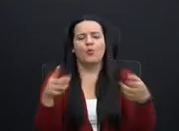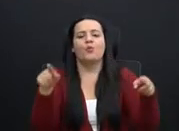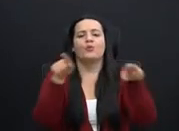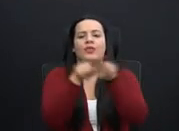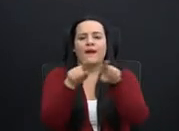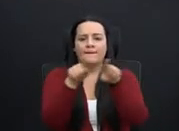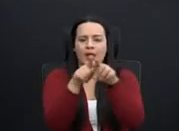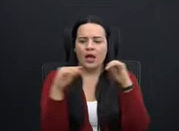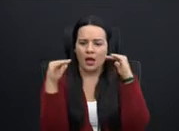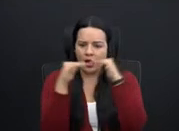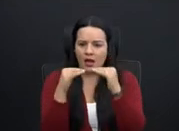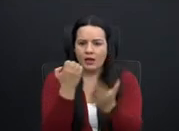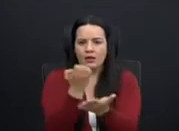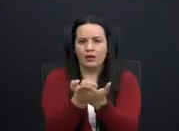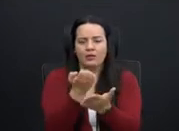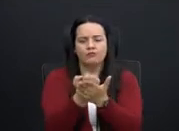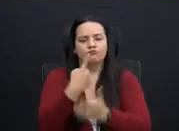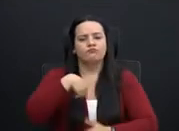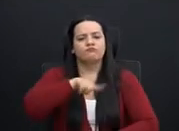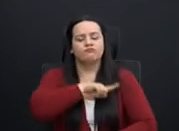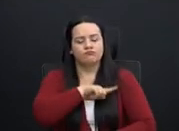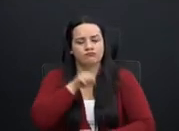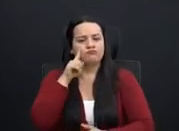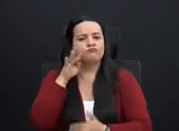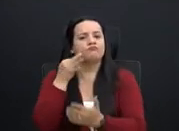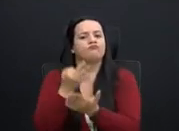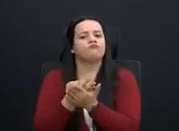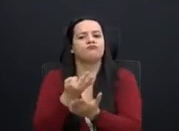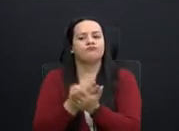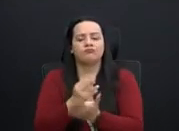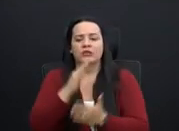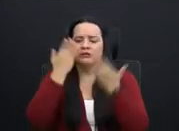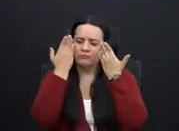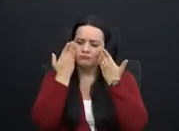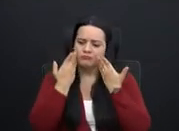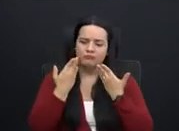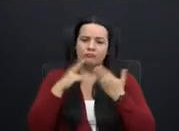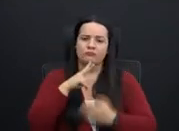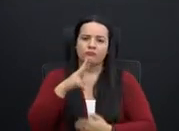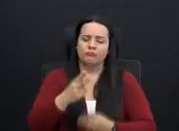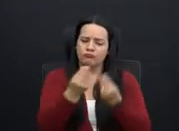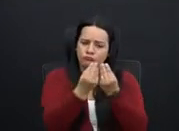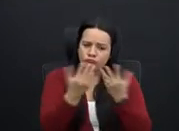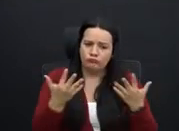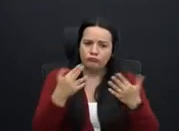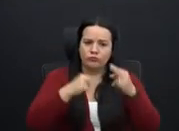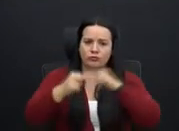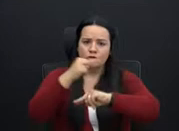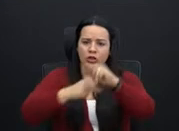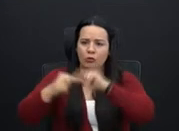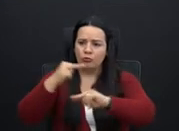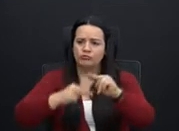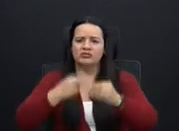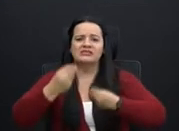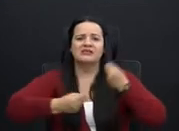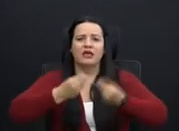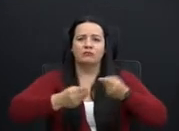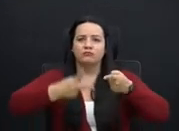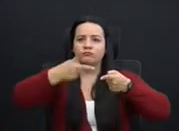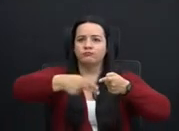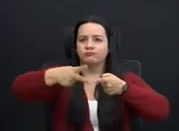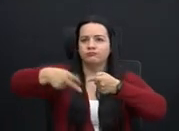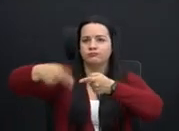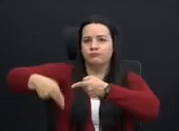nivel económico. Somos testigos de una triste realidad en la que muchos de los negocios despiden personal